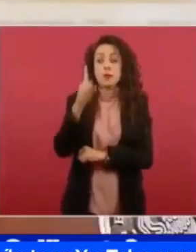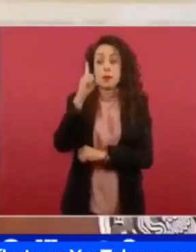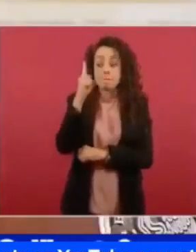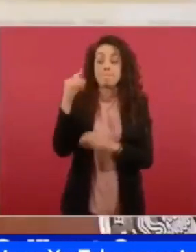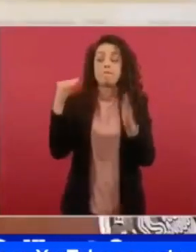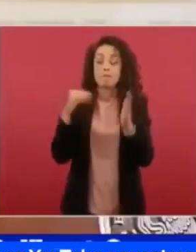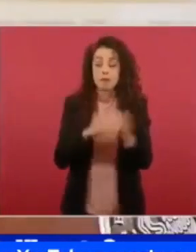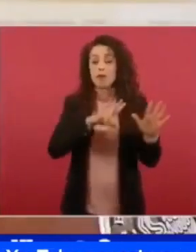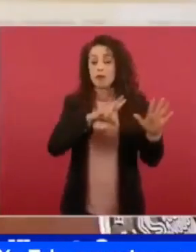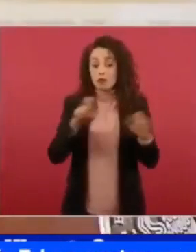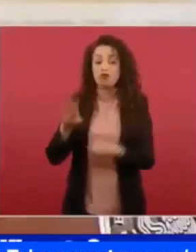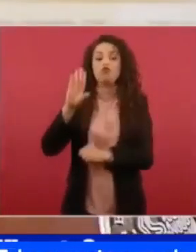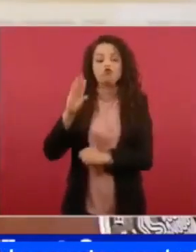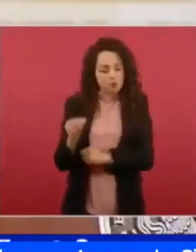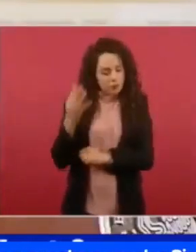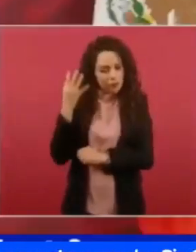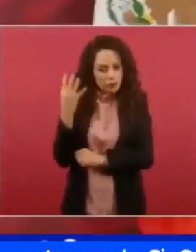1894.